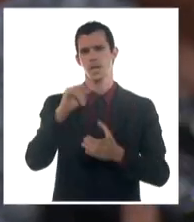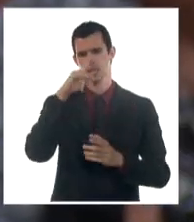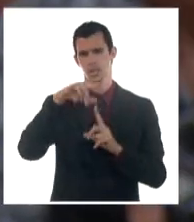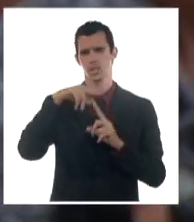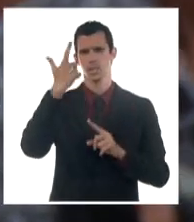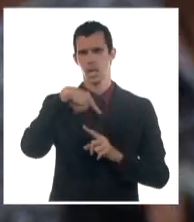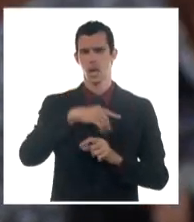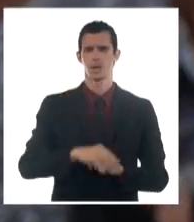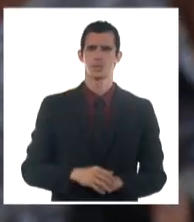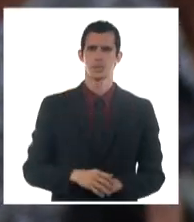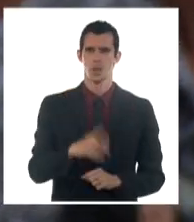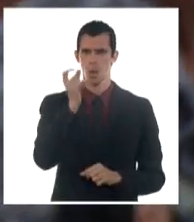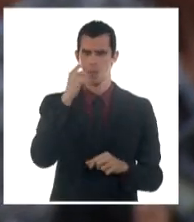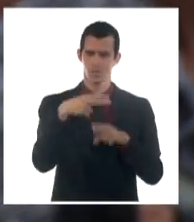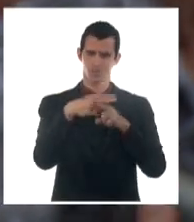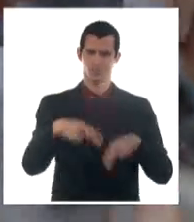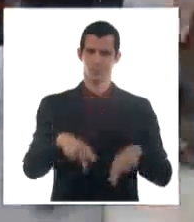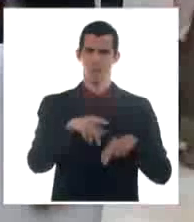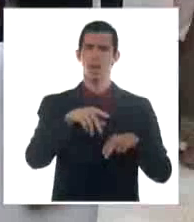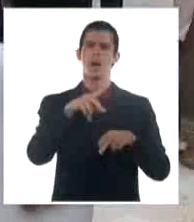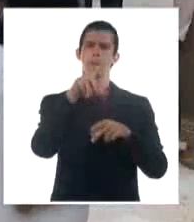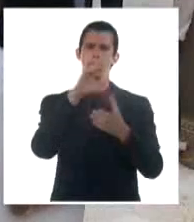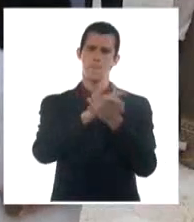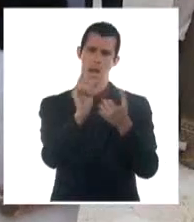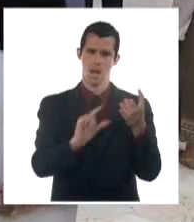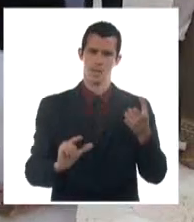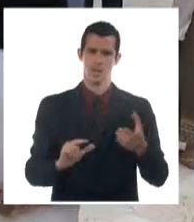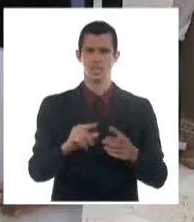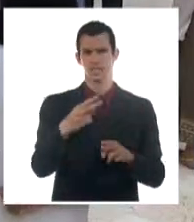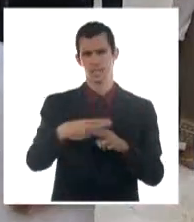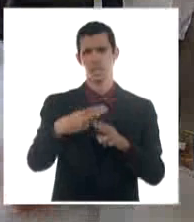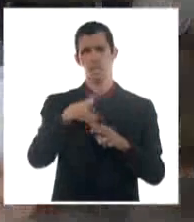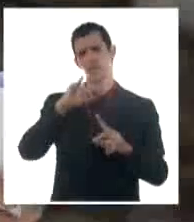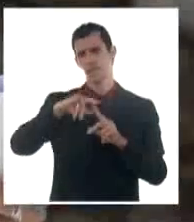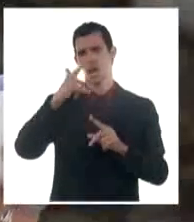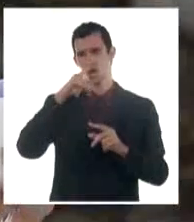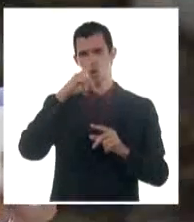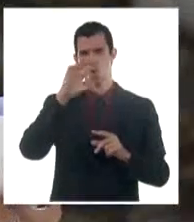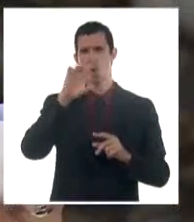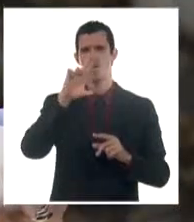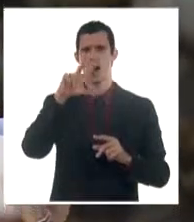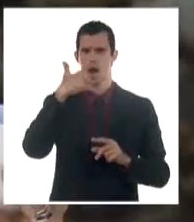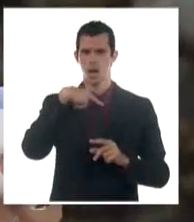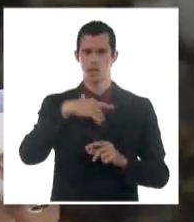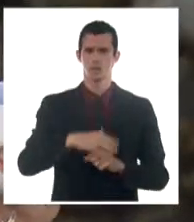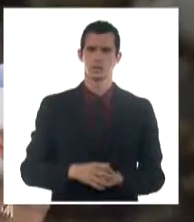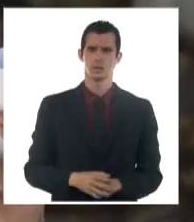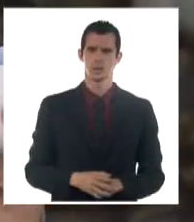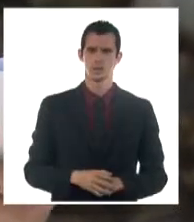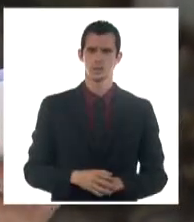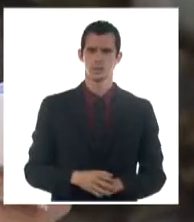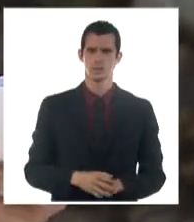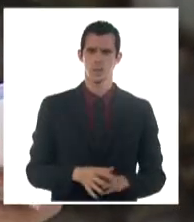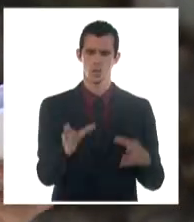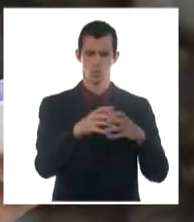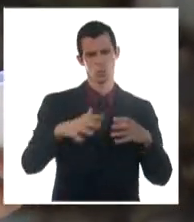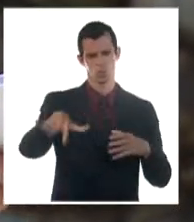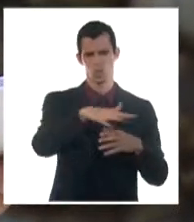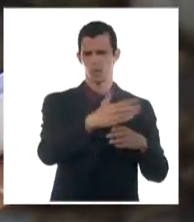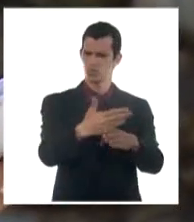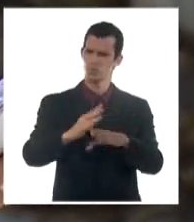Base, Restaurante Vitanova de Mayabeque. En ustedes se resume valores de la